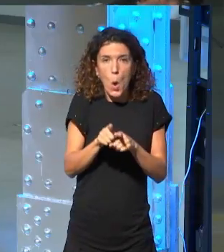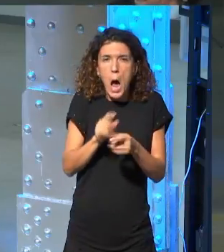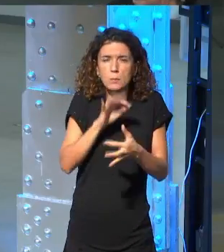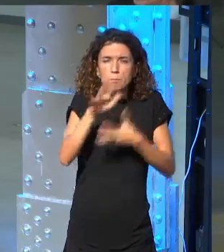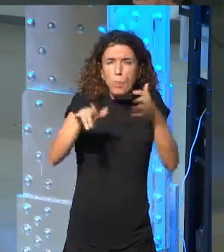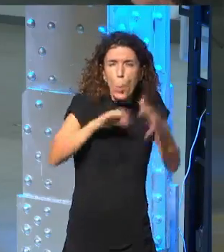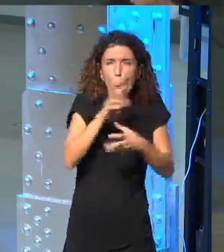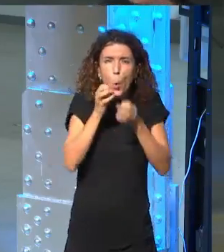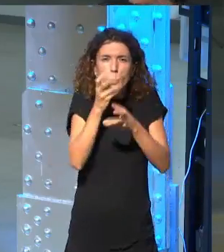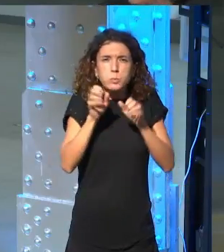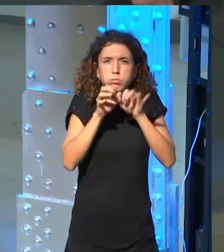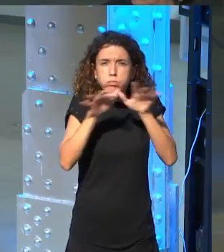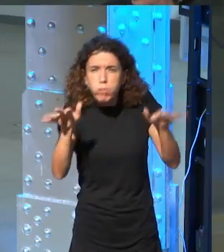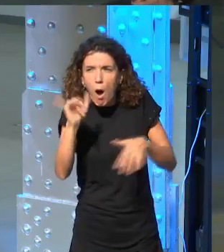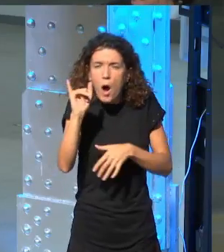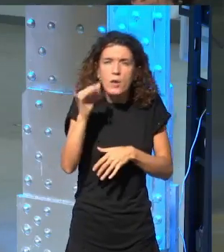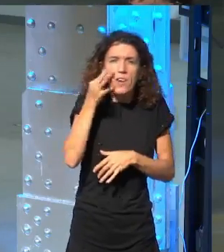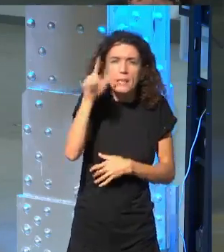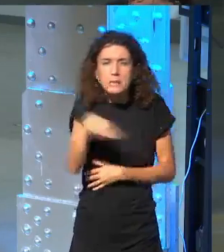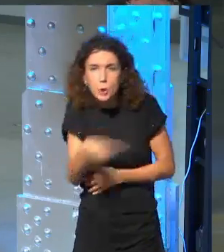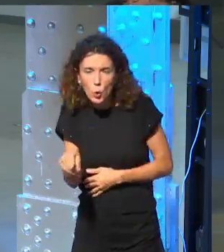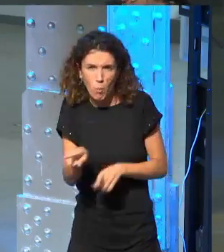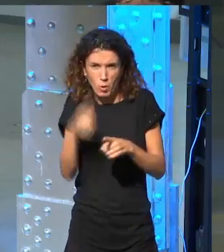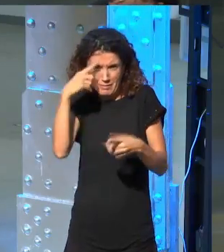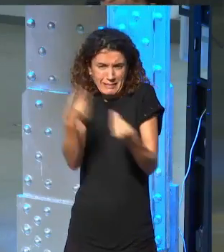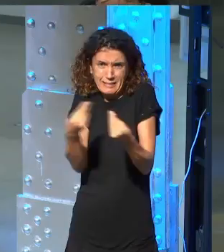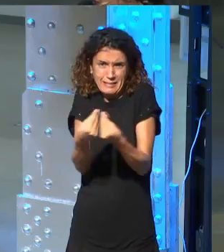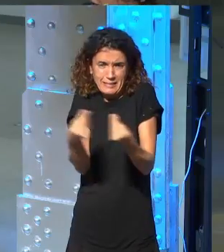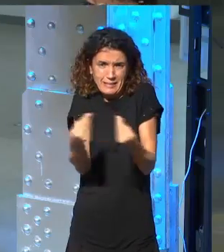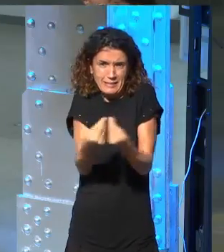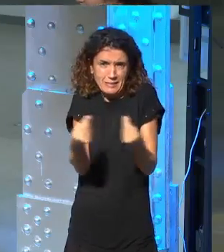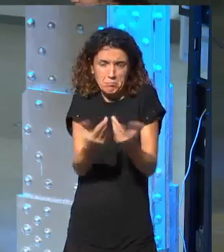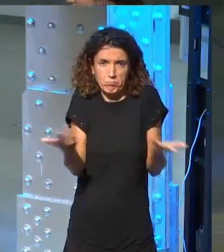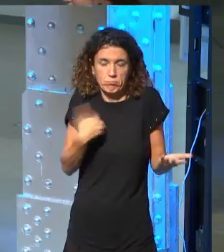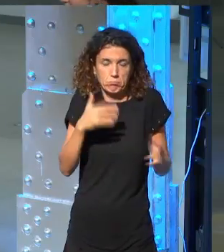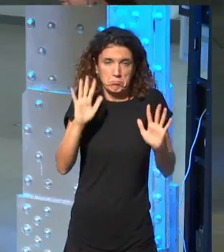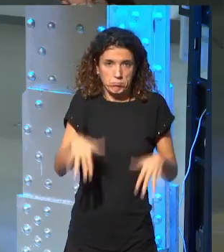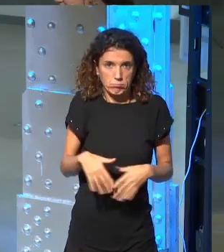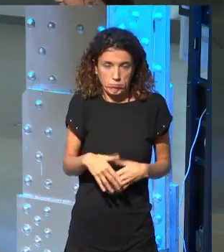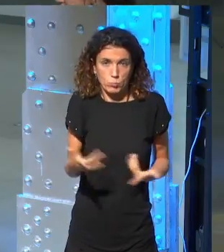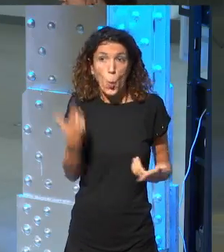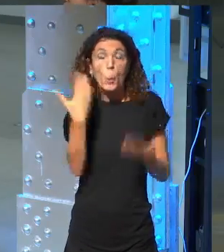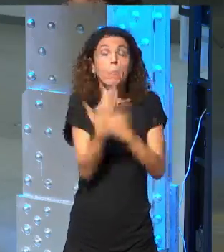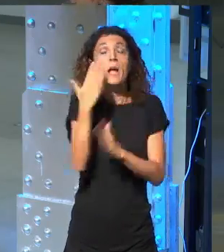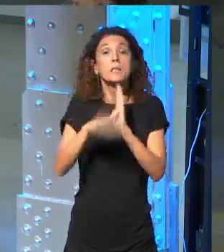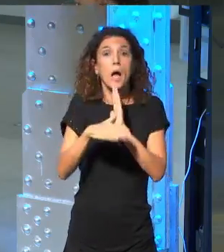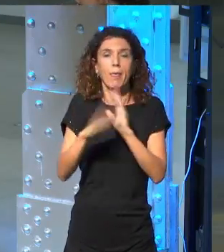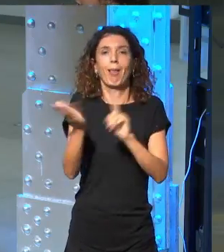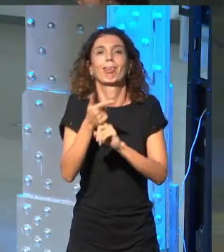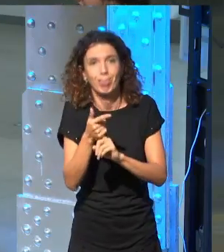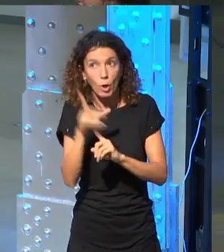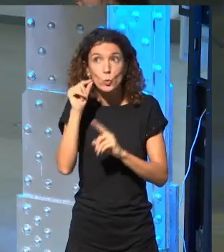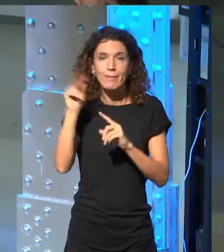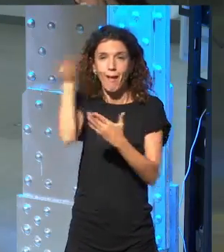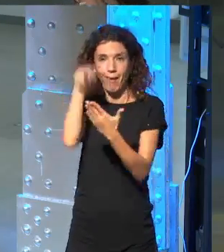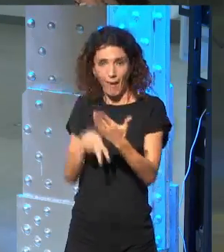ahí de que la gente no sabía si sí, si no, en plan, no me cuadran cosas, pero eso que yo lo pillé un día tarde, que ¿cuánto duró? ¿Una semana